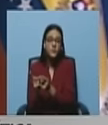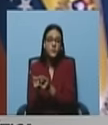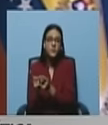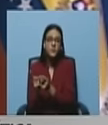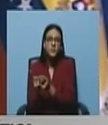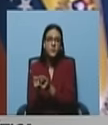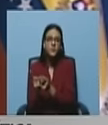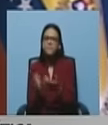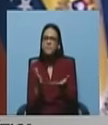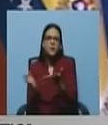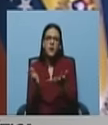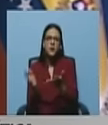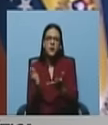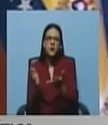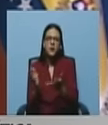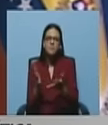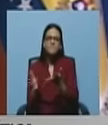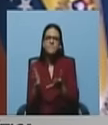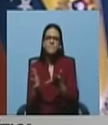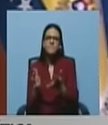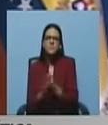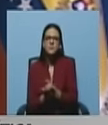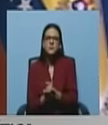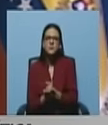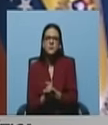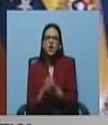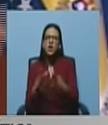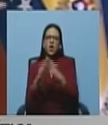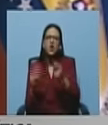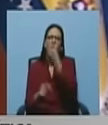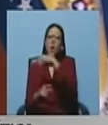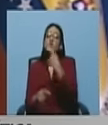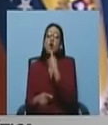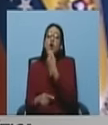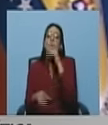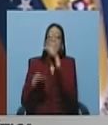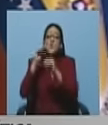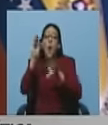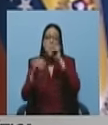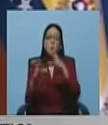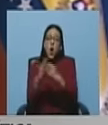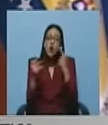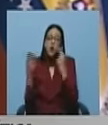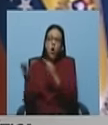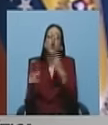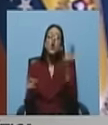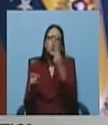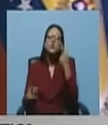hay un viejo adagio que dice que todo lo que digas será usado en tu contra.